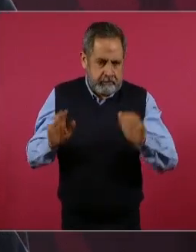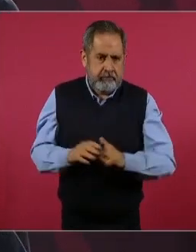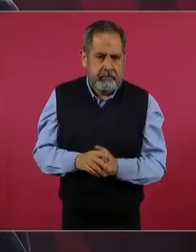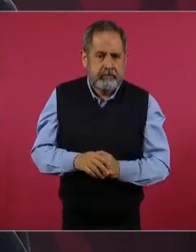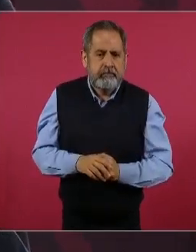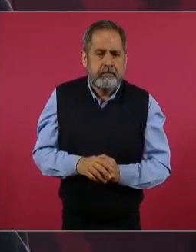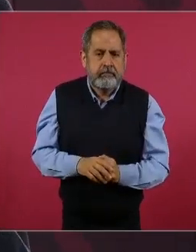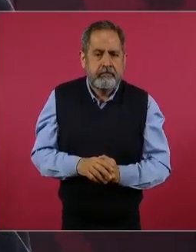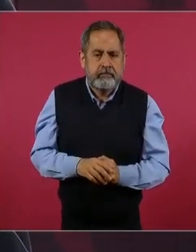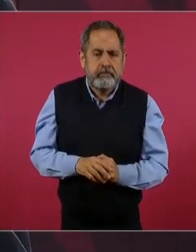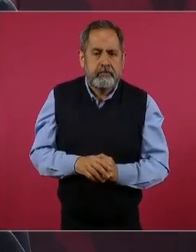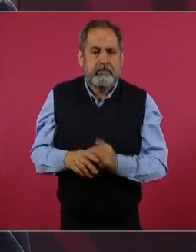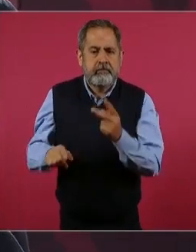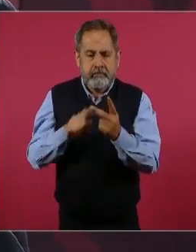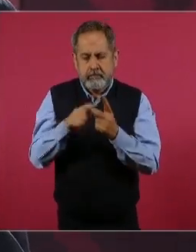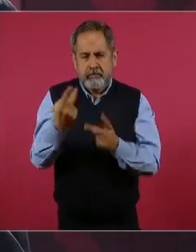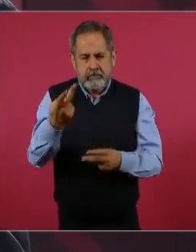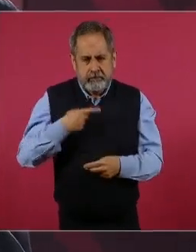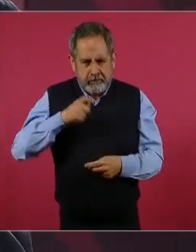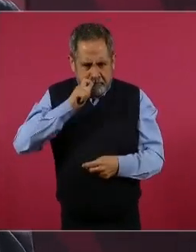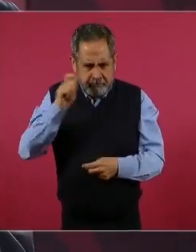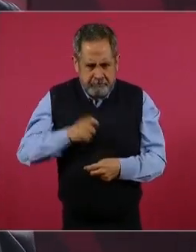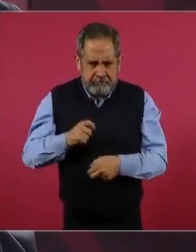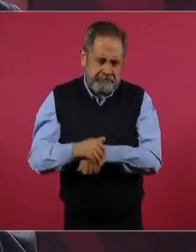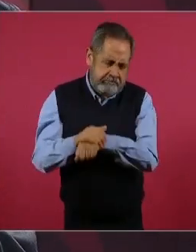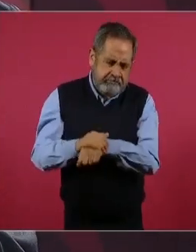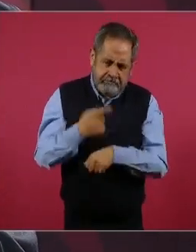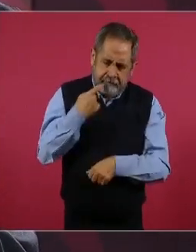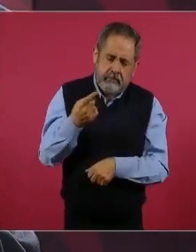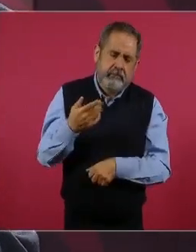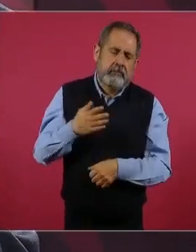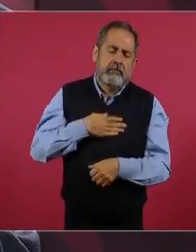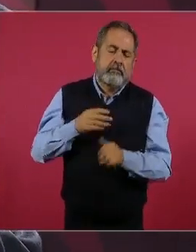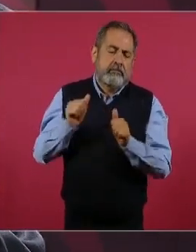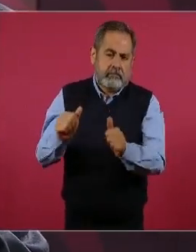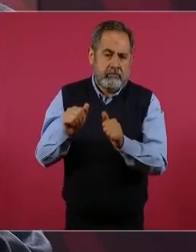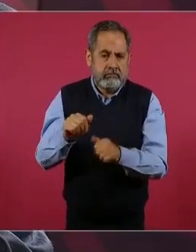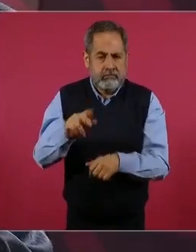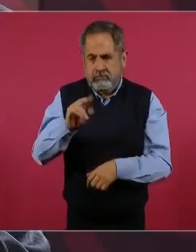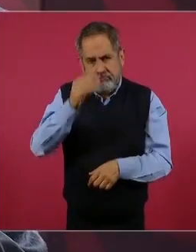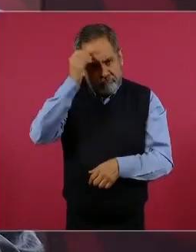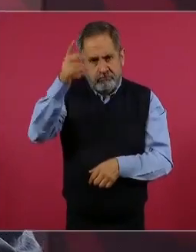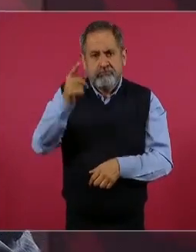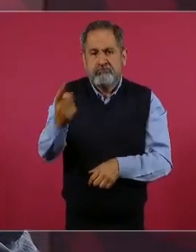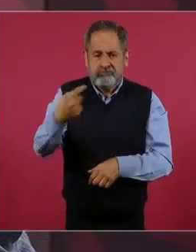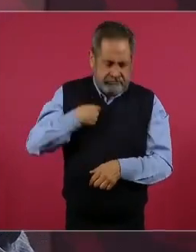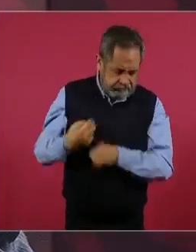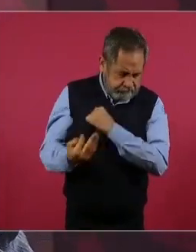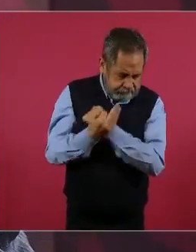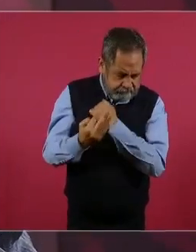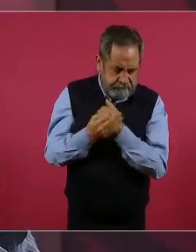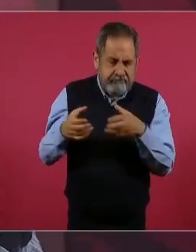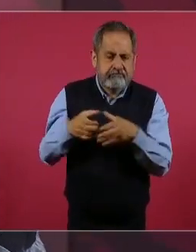también por la amistad que tenemos con él. No voy a olvidar que cuando